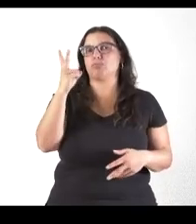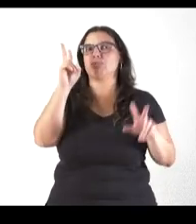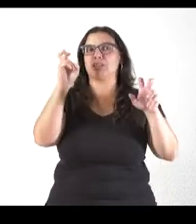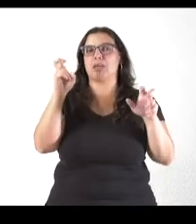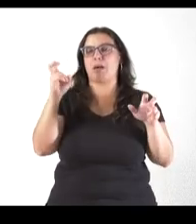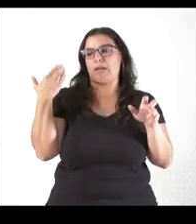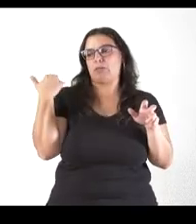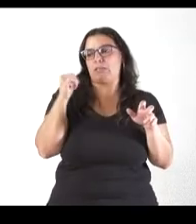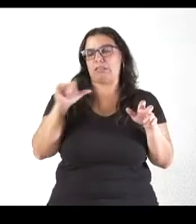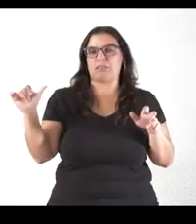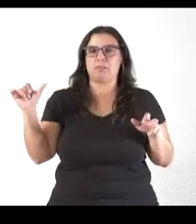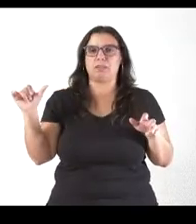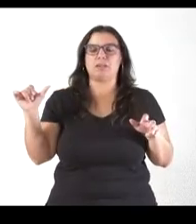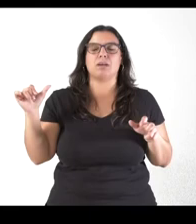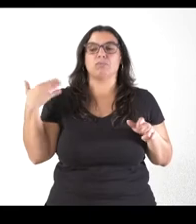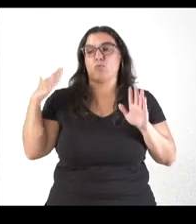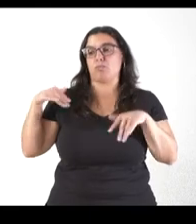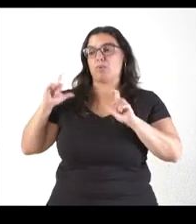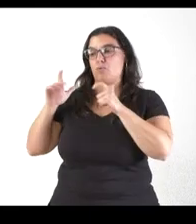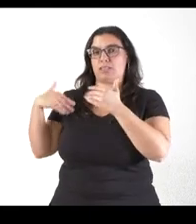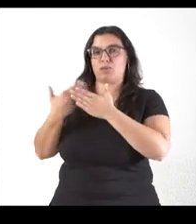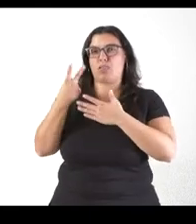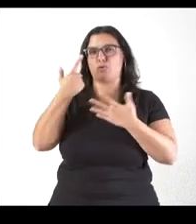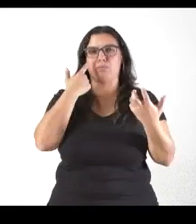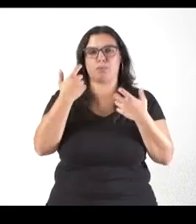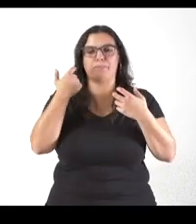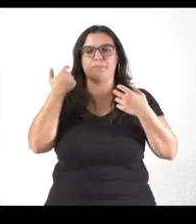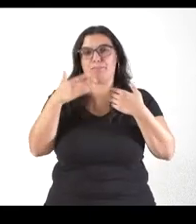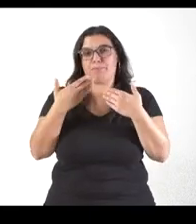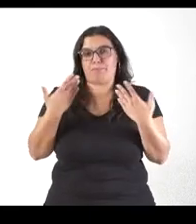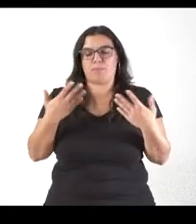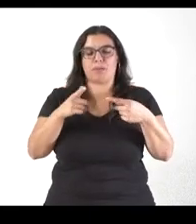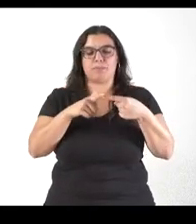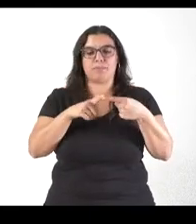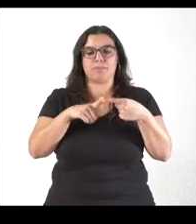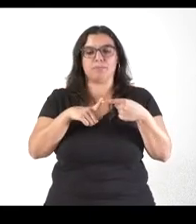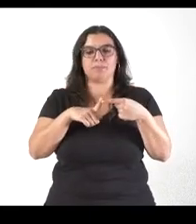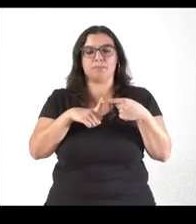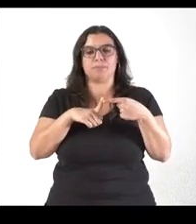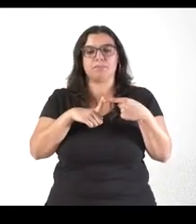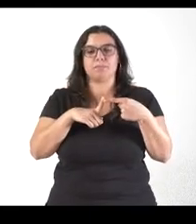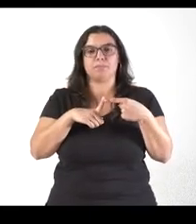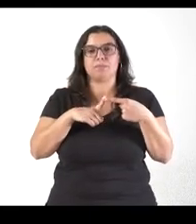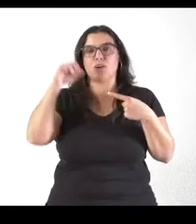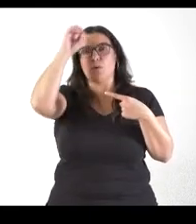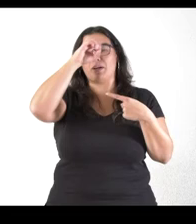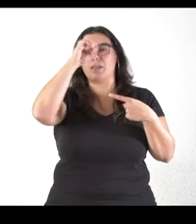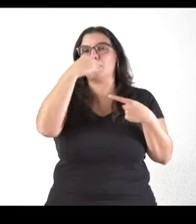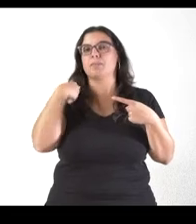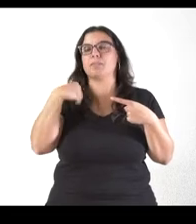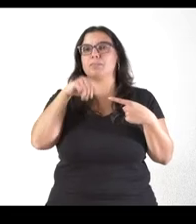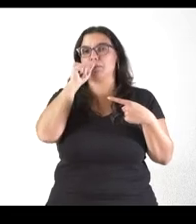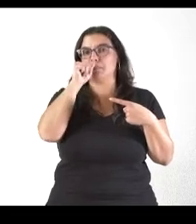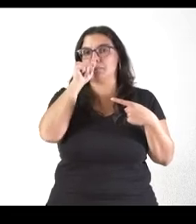última semana desde la última del gobierno por un lado Nos gustaría una valoración de la desactivación prácticamente